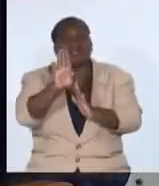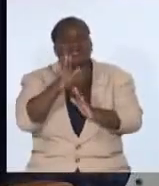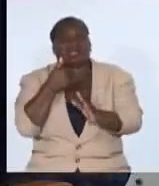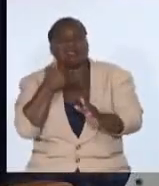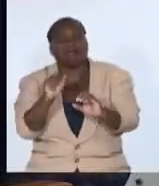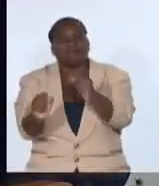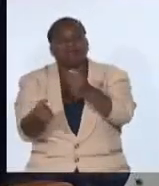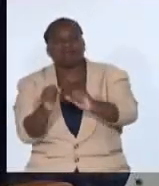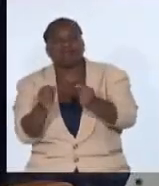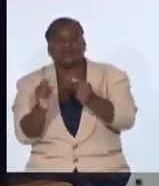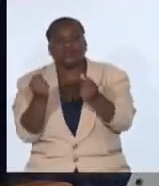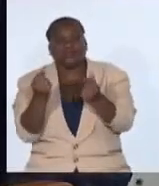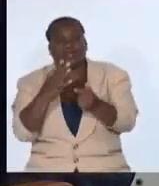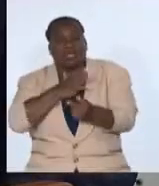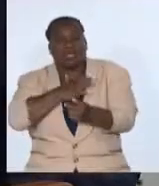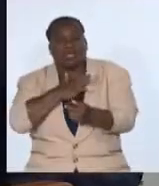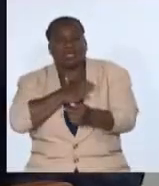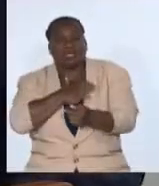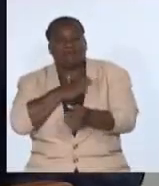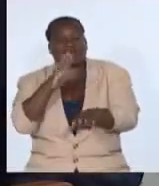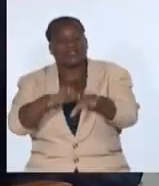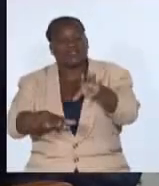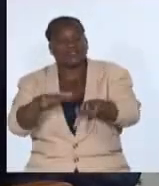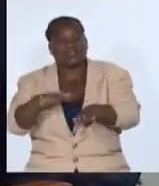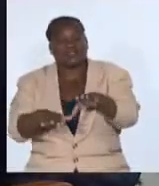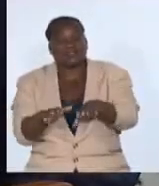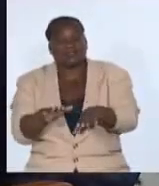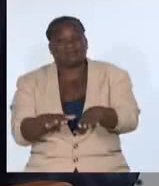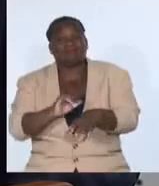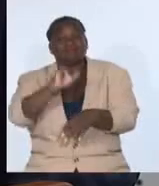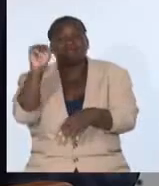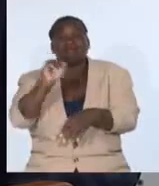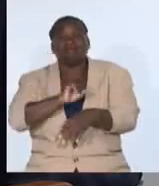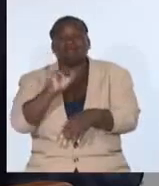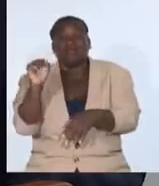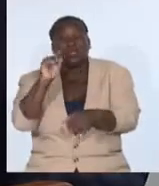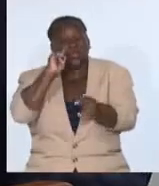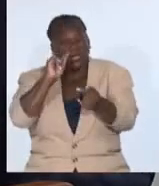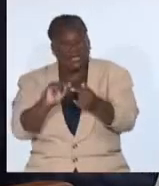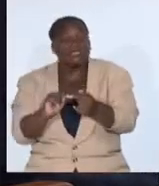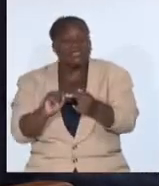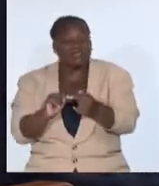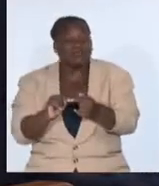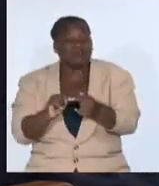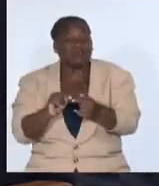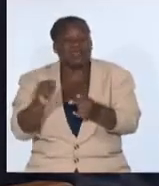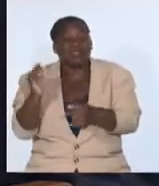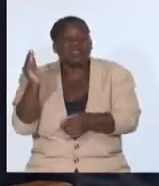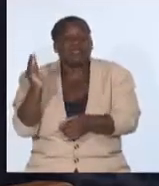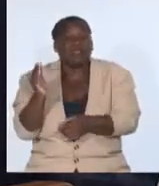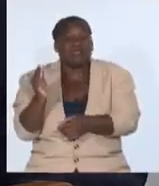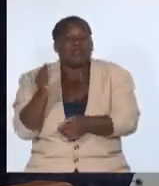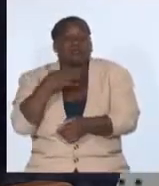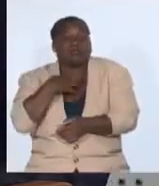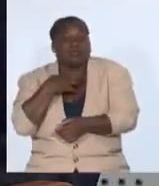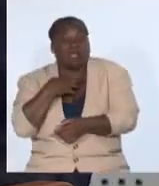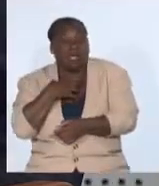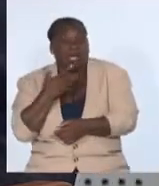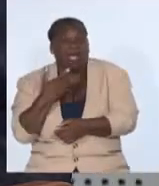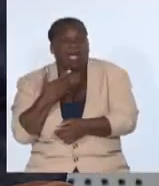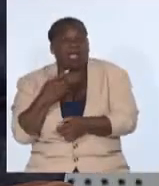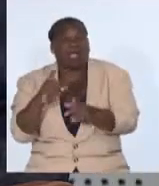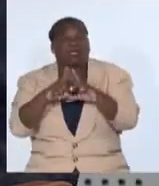economías en ocasiones alcanzamos el objetivo de que esta venga acompañada de cierta transferencia